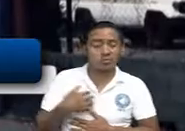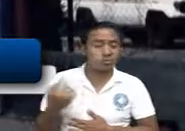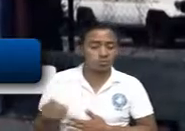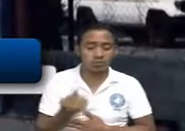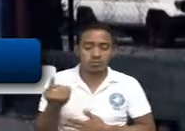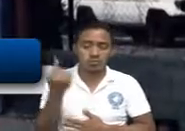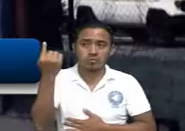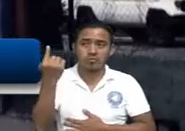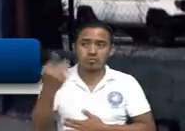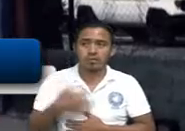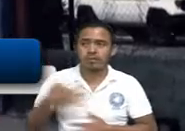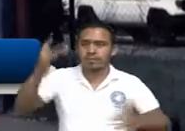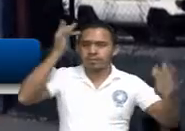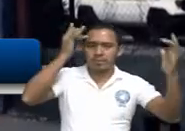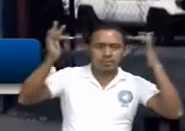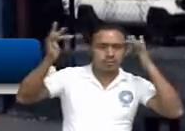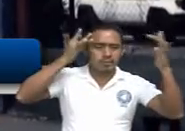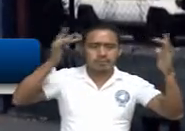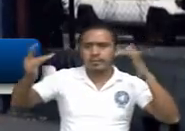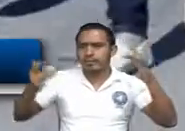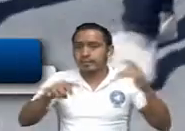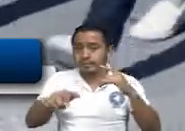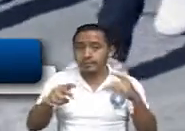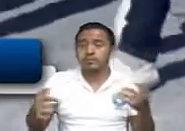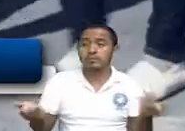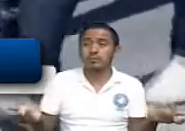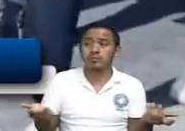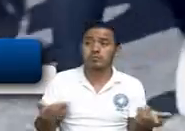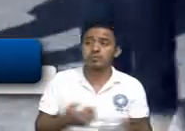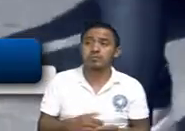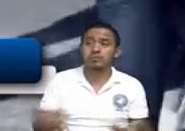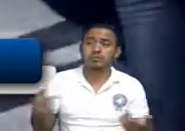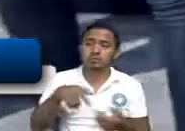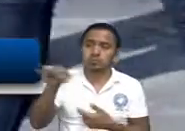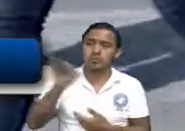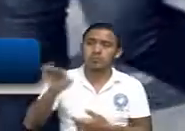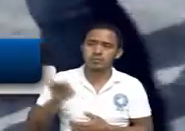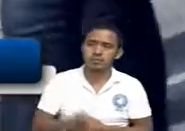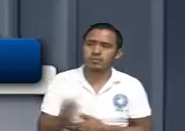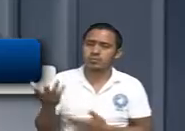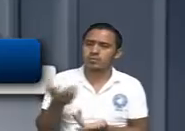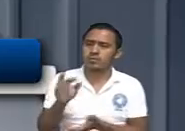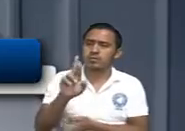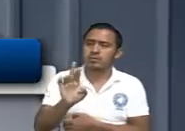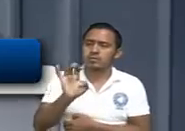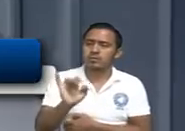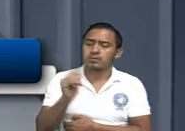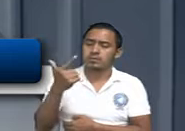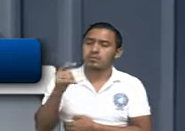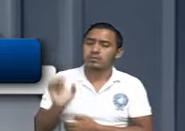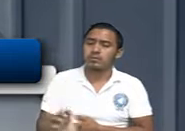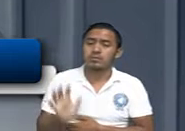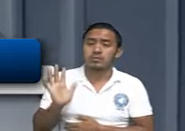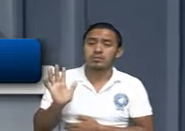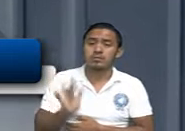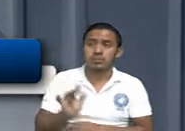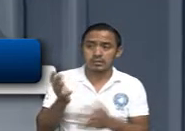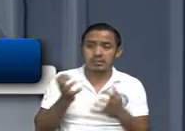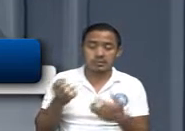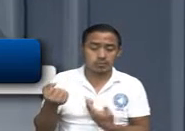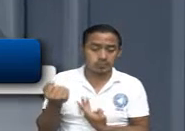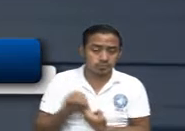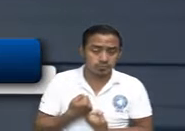no debe alarmar, puede ser un factor de riesgo para una persona que pueda